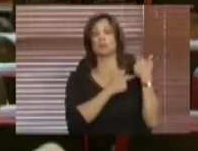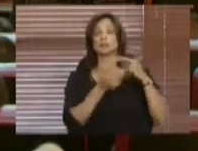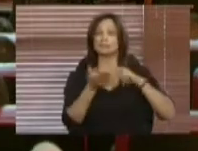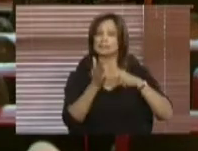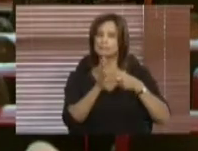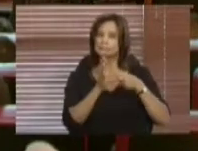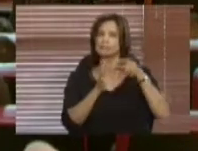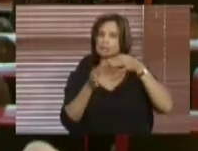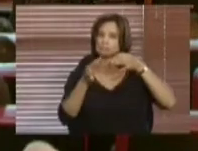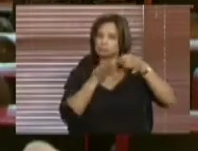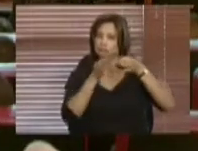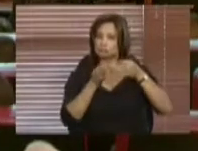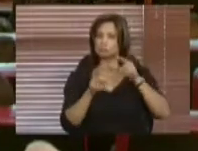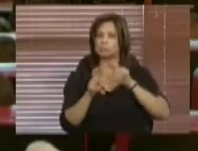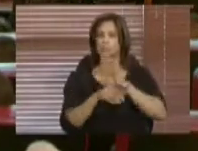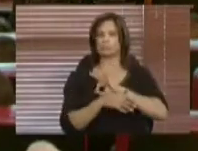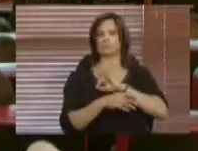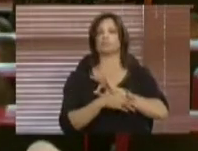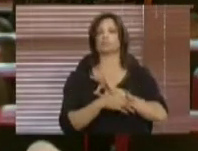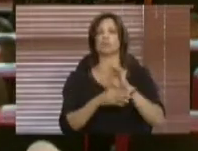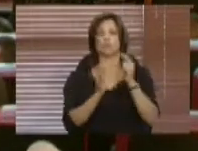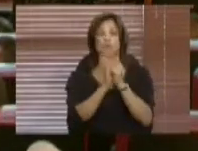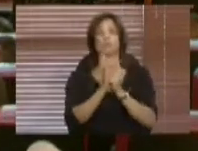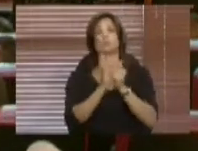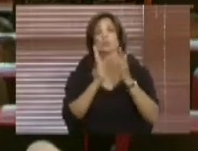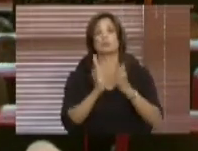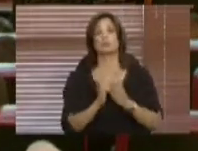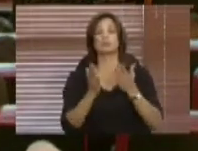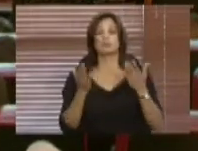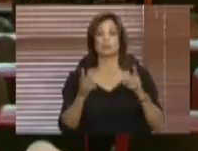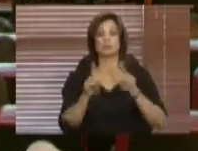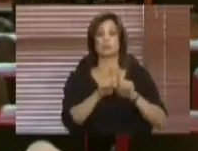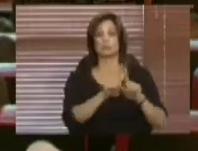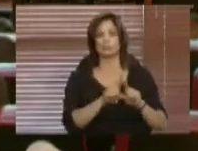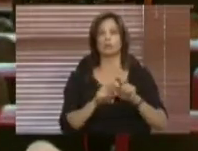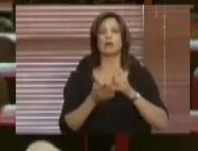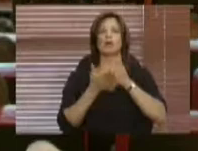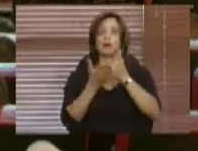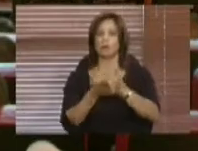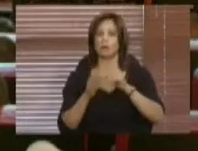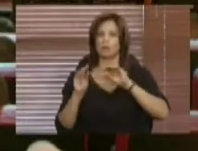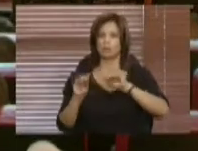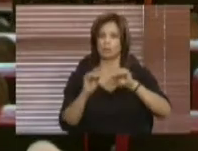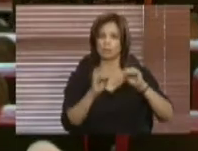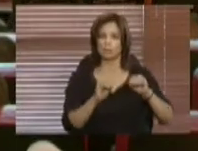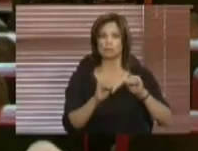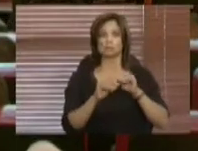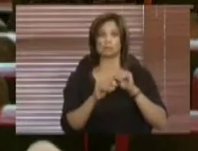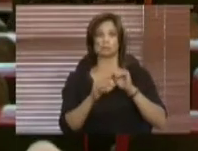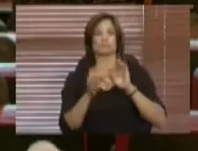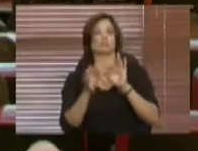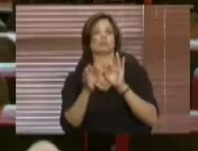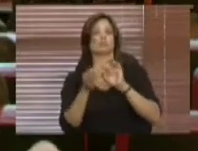cual también beneficia a los juristas y coadyuva en la formación de los intérpretes